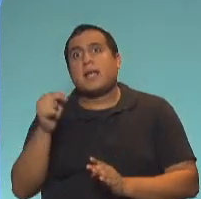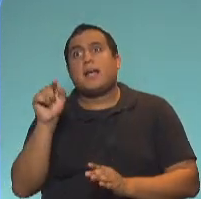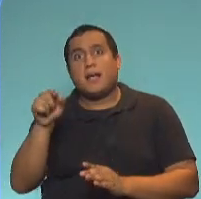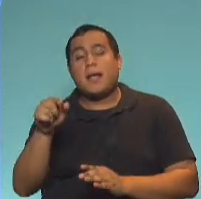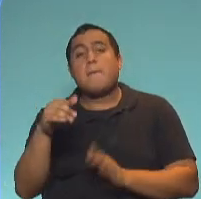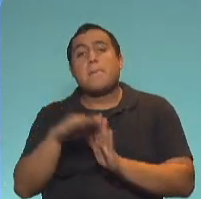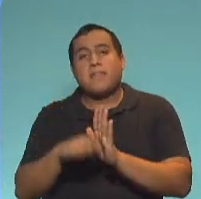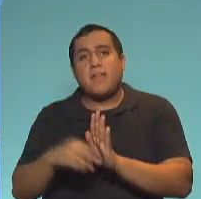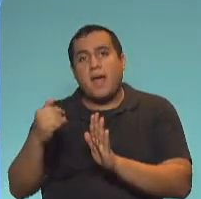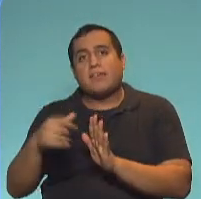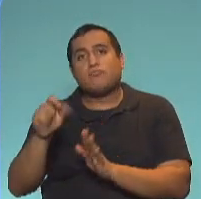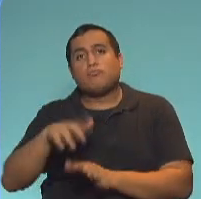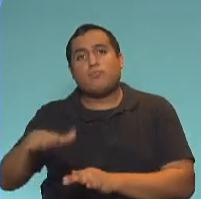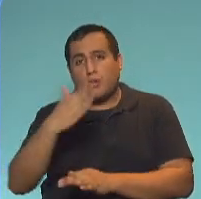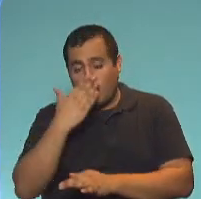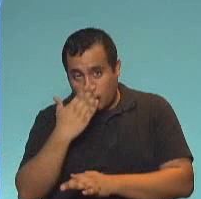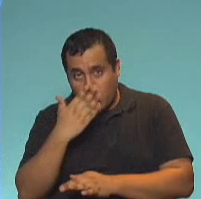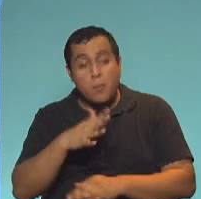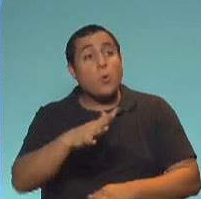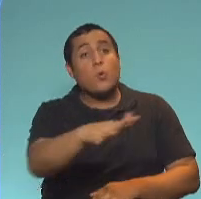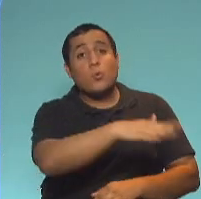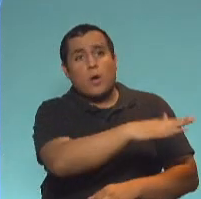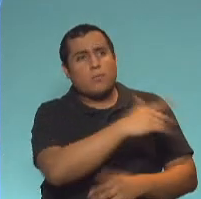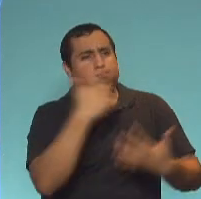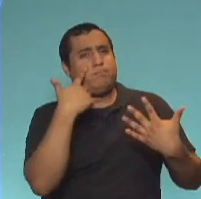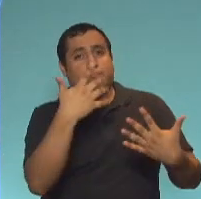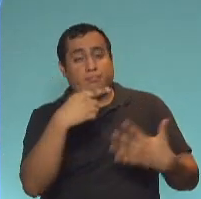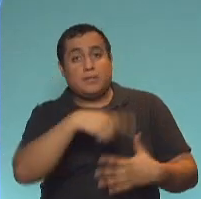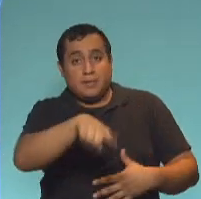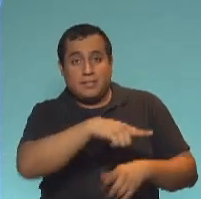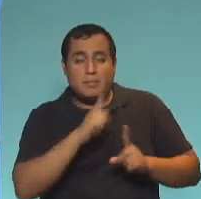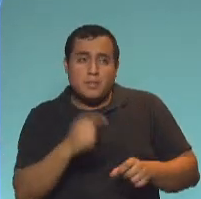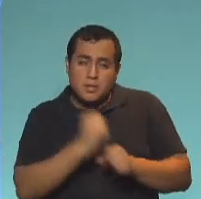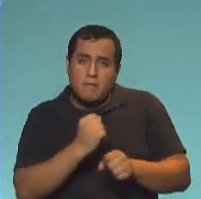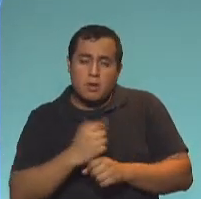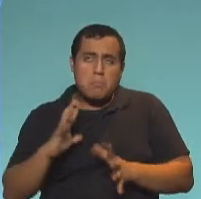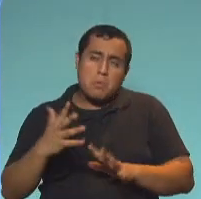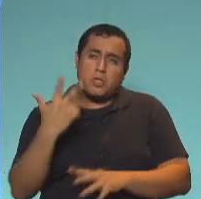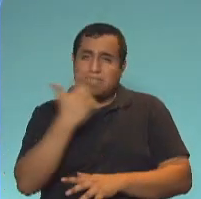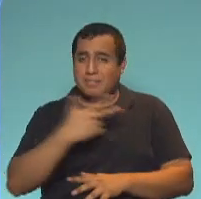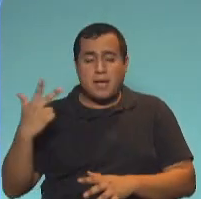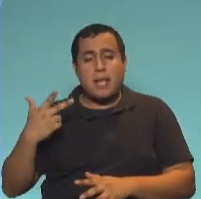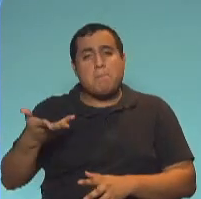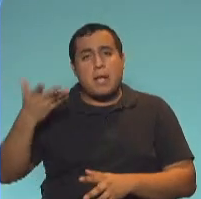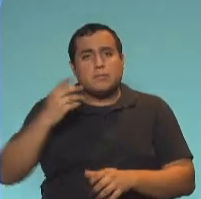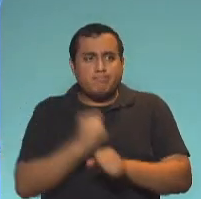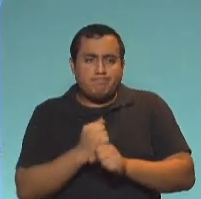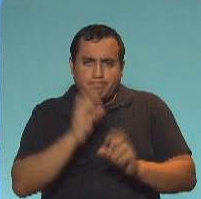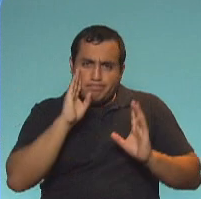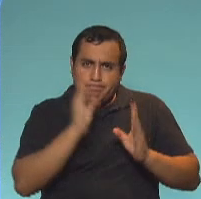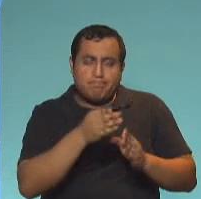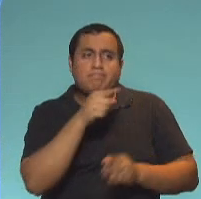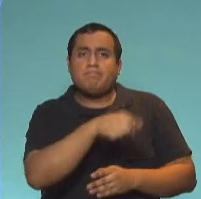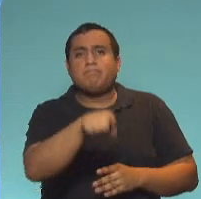córdoba en los barrios populares se está trabajando hace más de tres semanas focalizando en